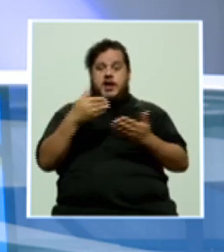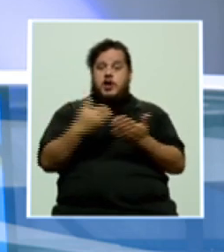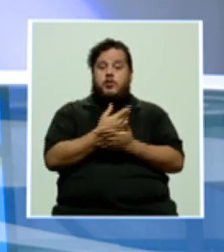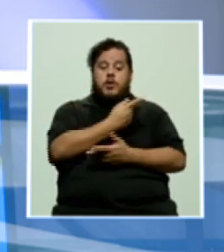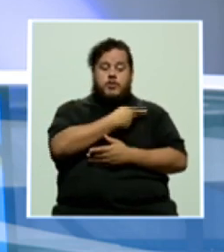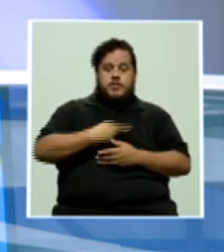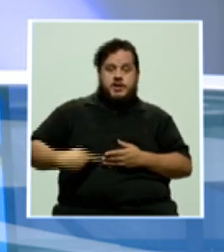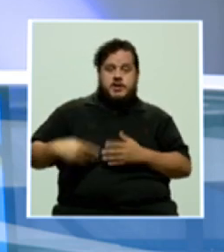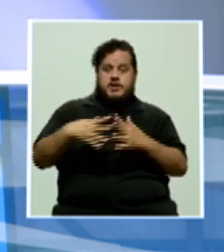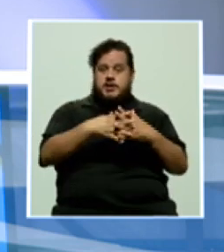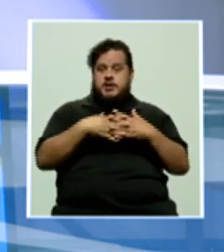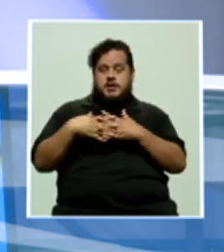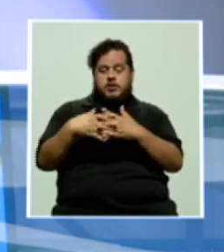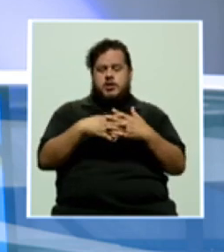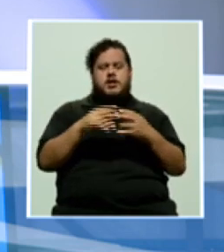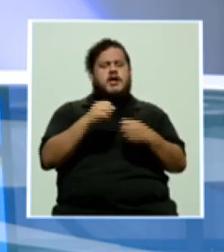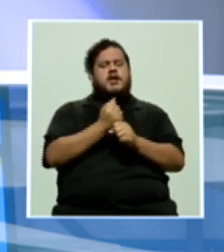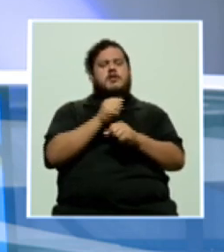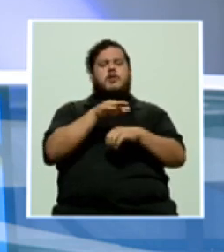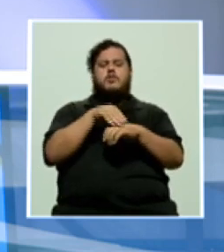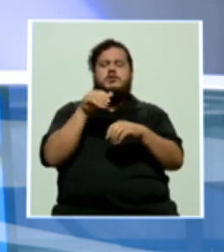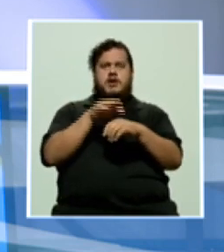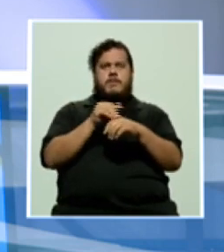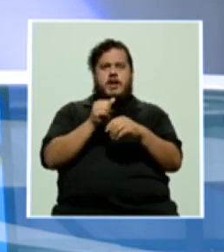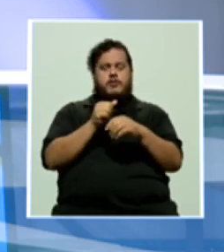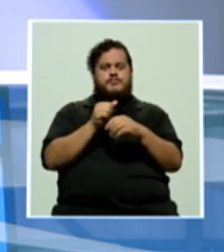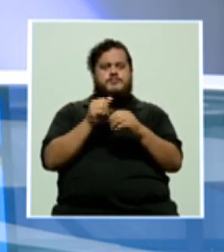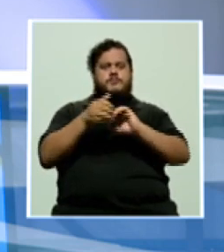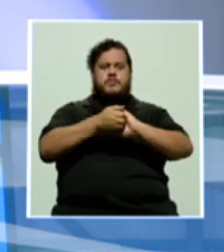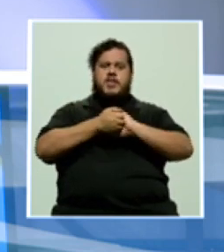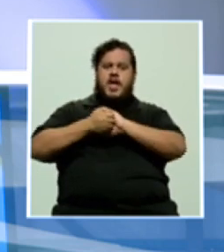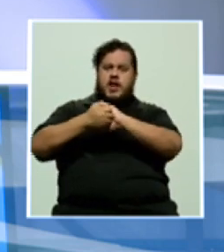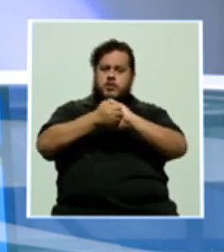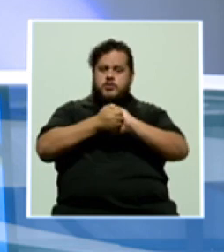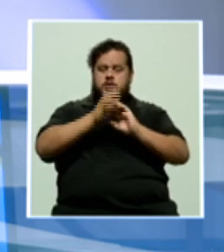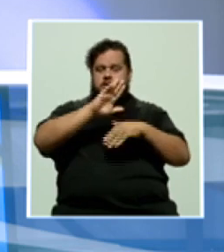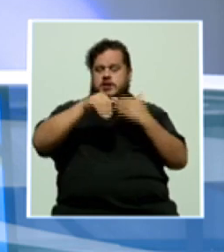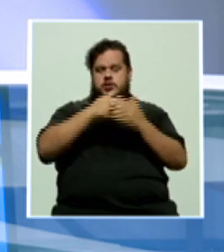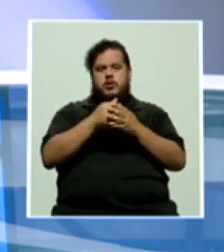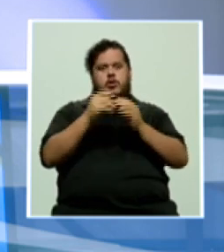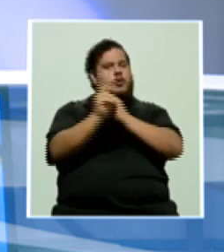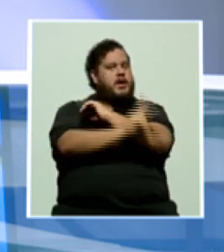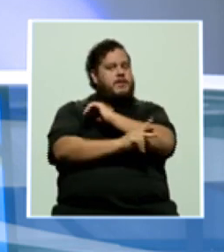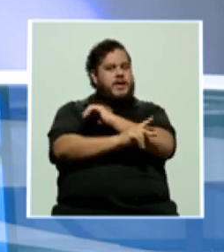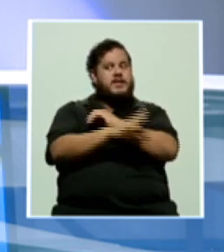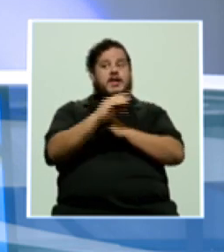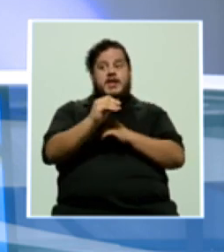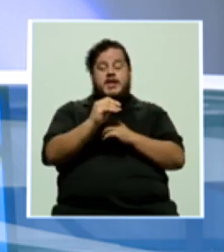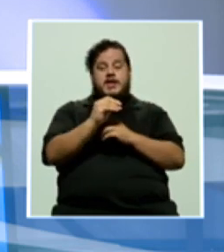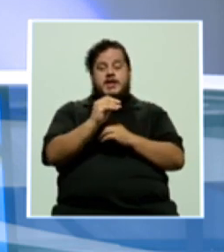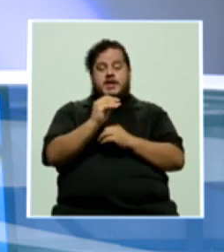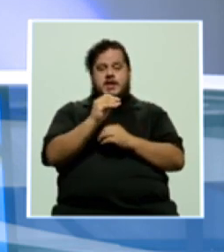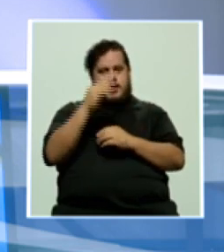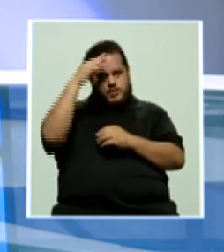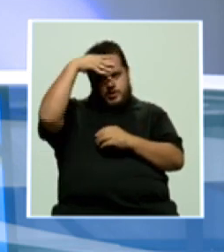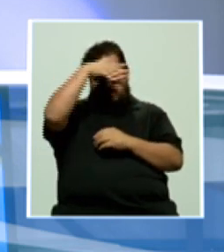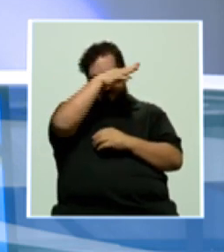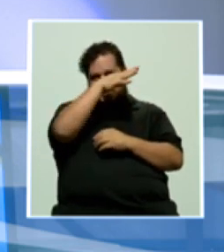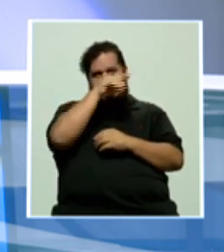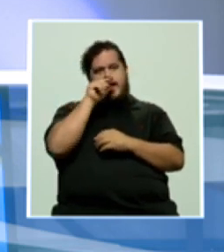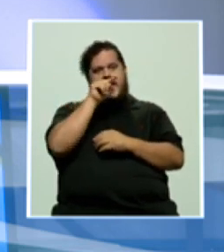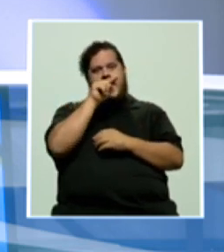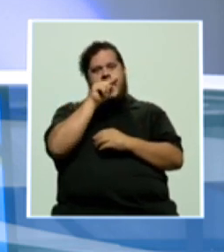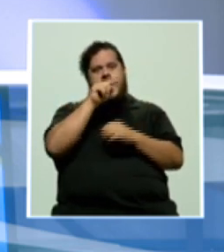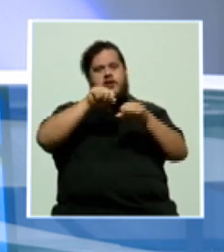Estados Unidos hizo un llamado a la unión del país y aunque el presidente saliente Donald Trump rompió